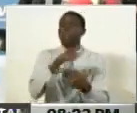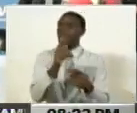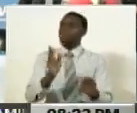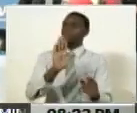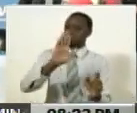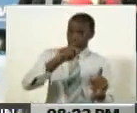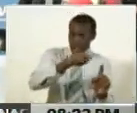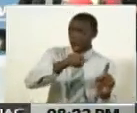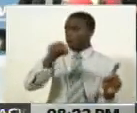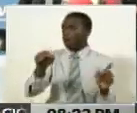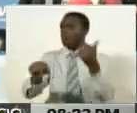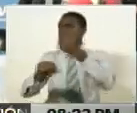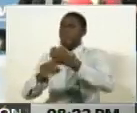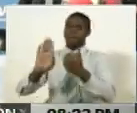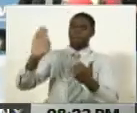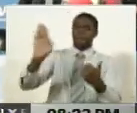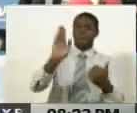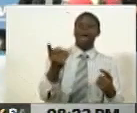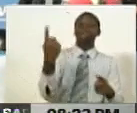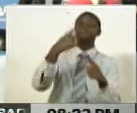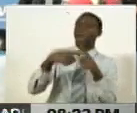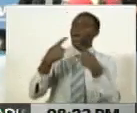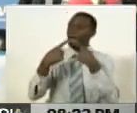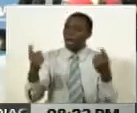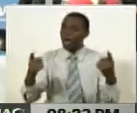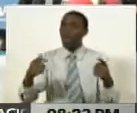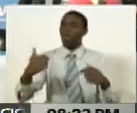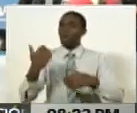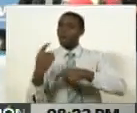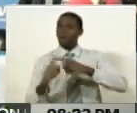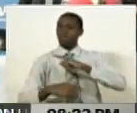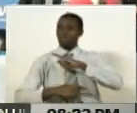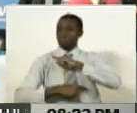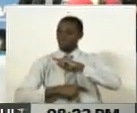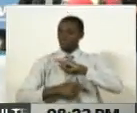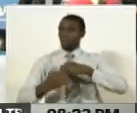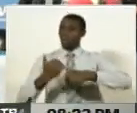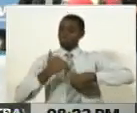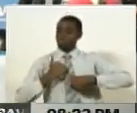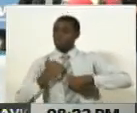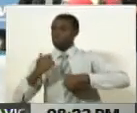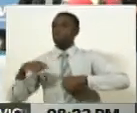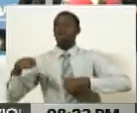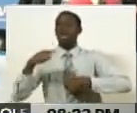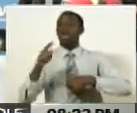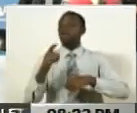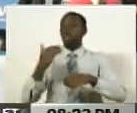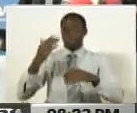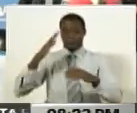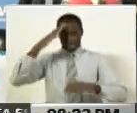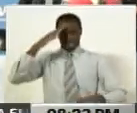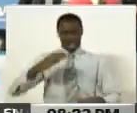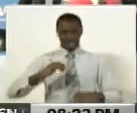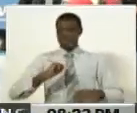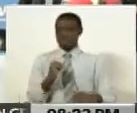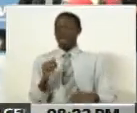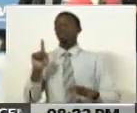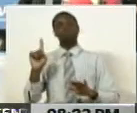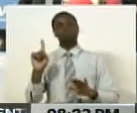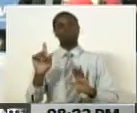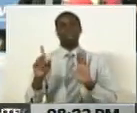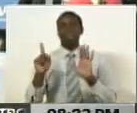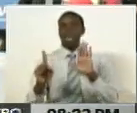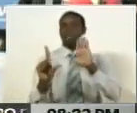un llamado a que el uso de las armas del Estado, de los cuerpos del Estado, sean en función de atender los principios